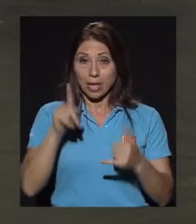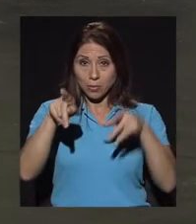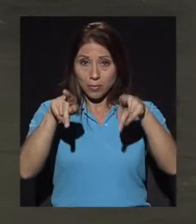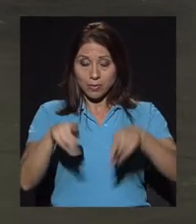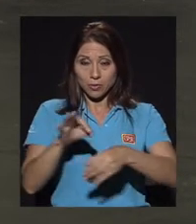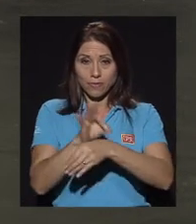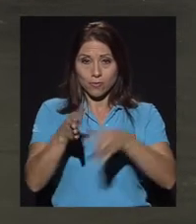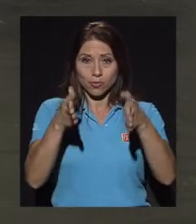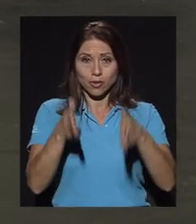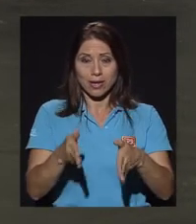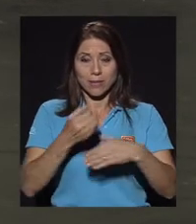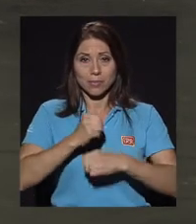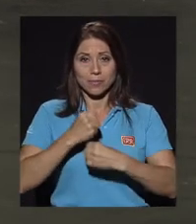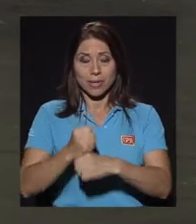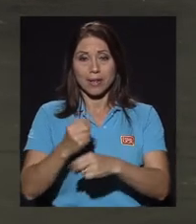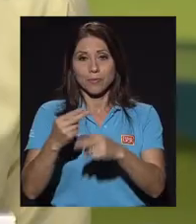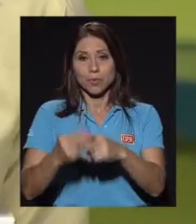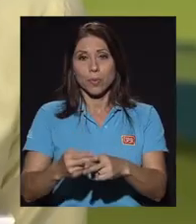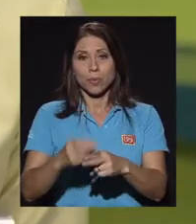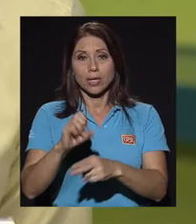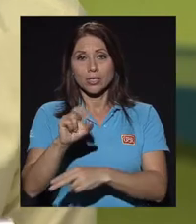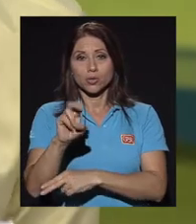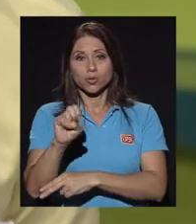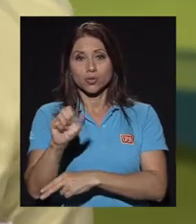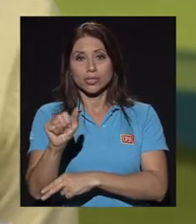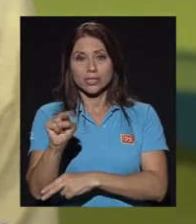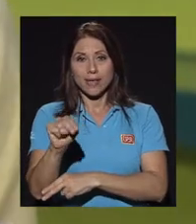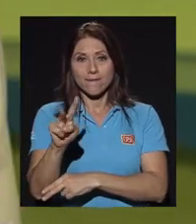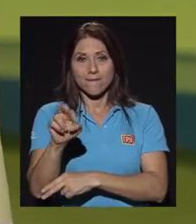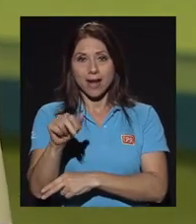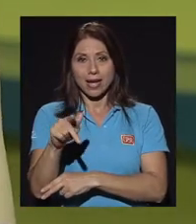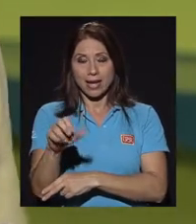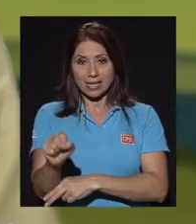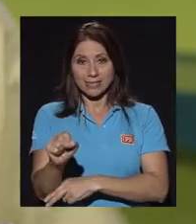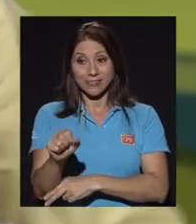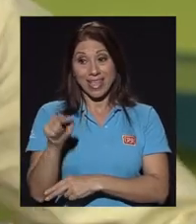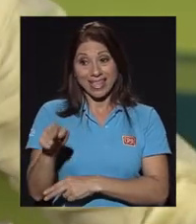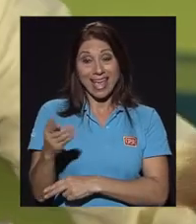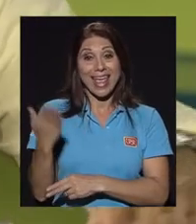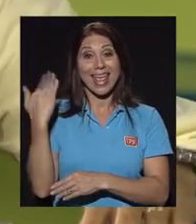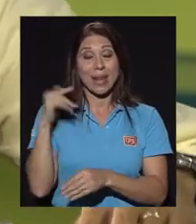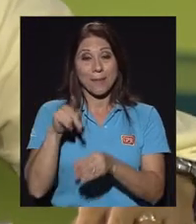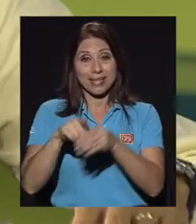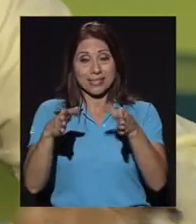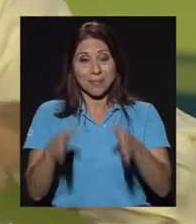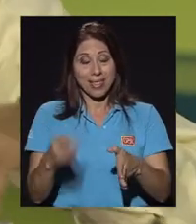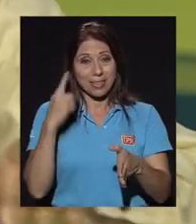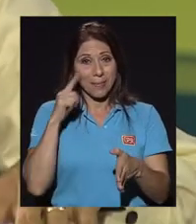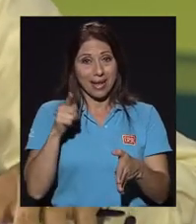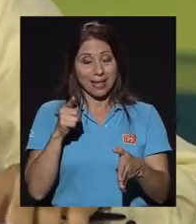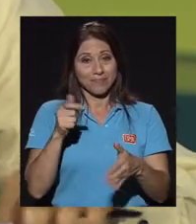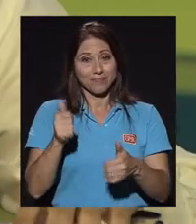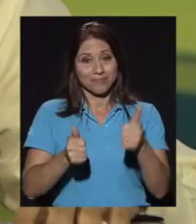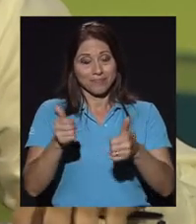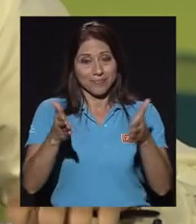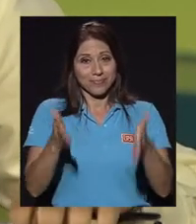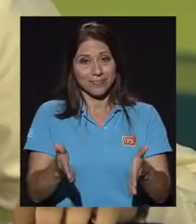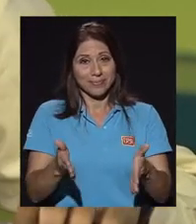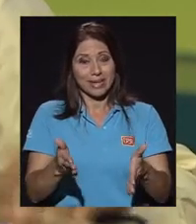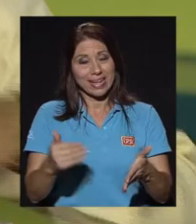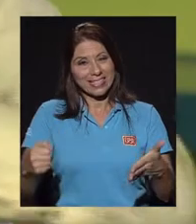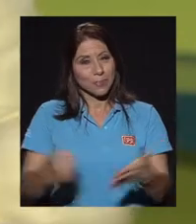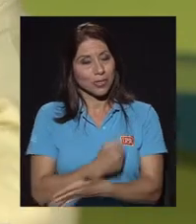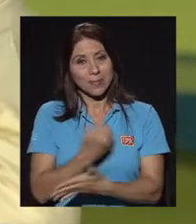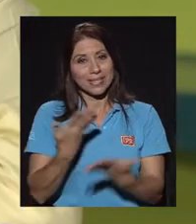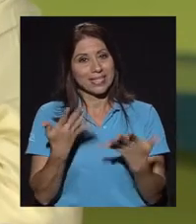personera en la municipalidad, su nombre es Susan Vargas, era participante para esta elección, lastimosamente ya no es parte de